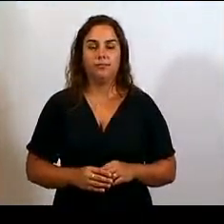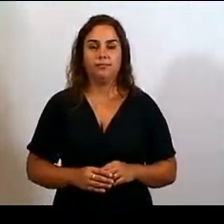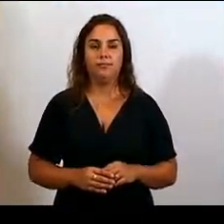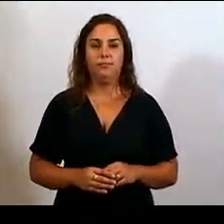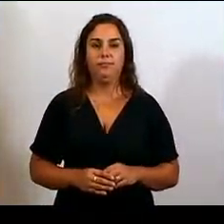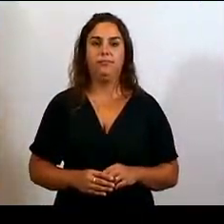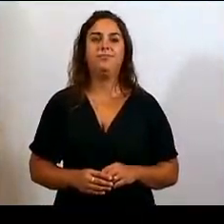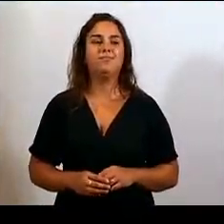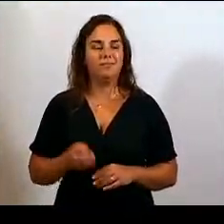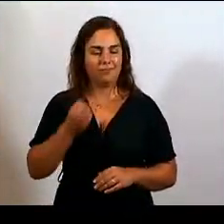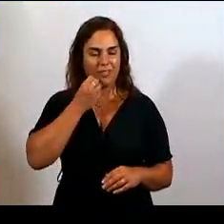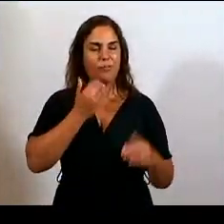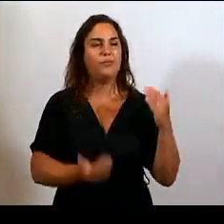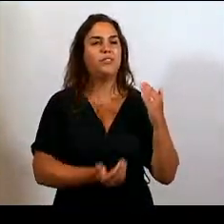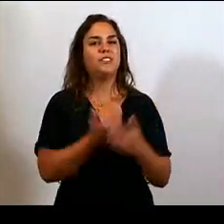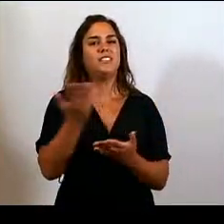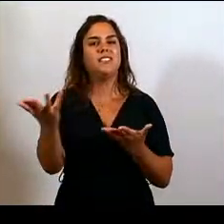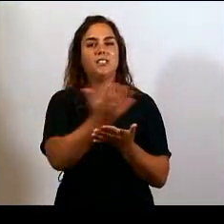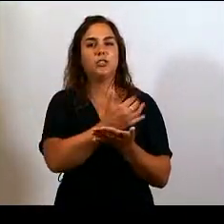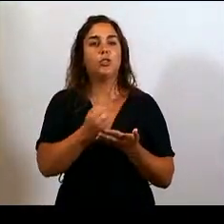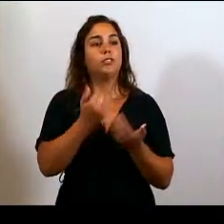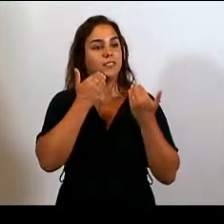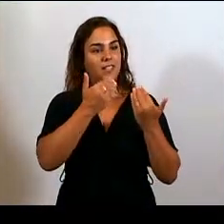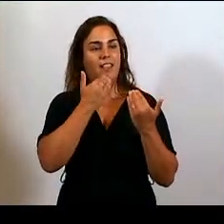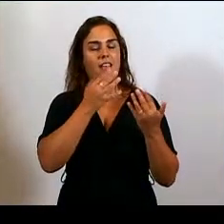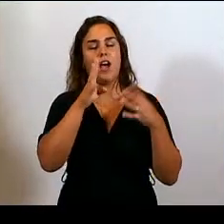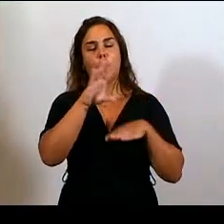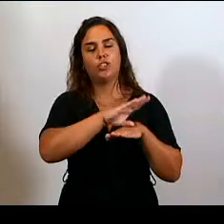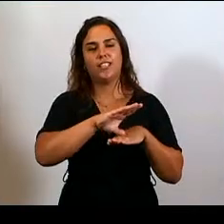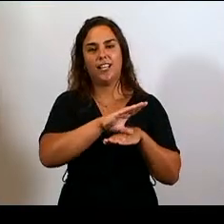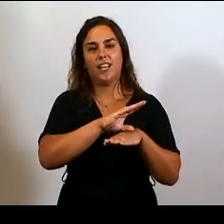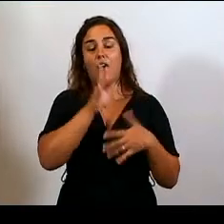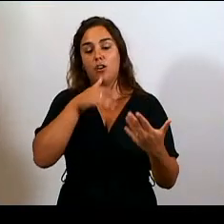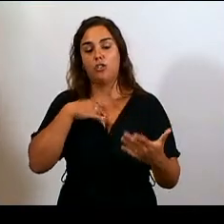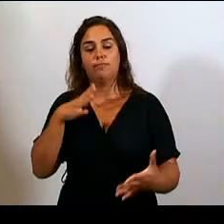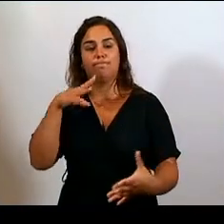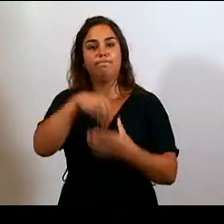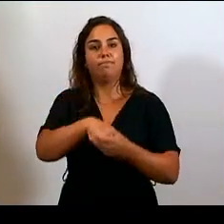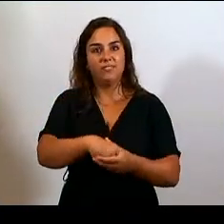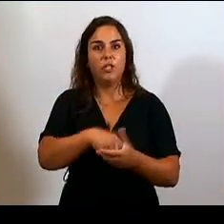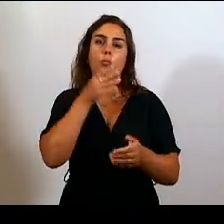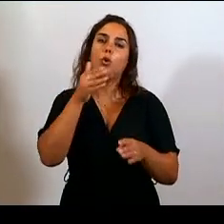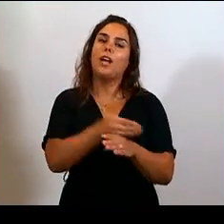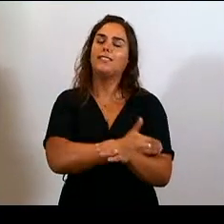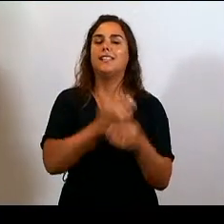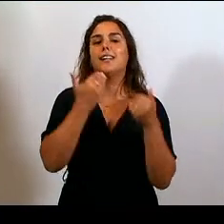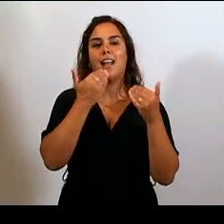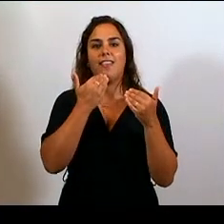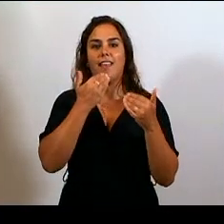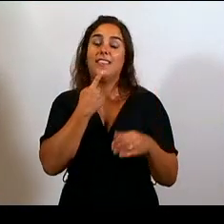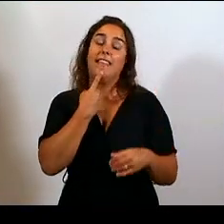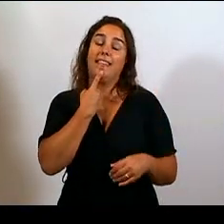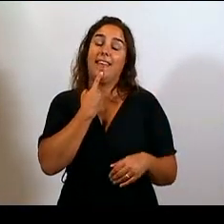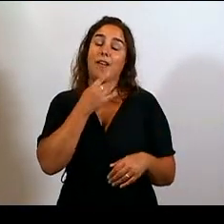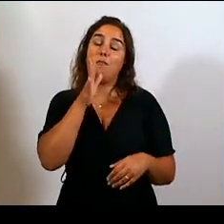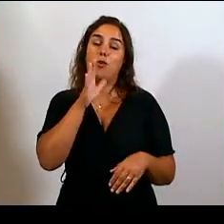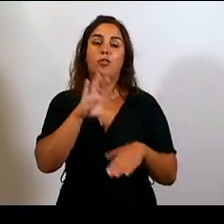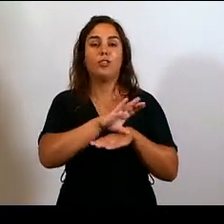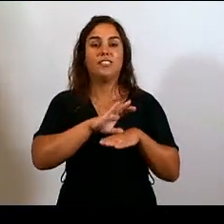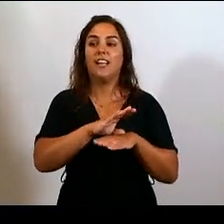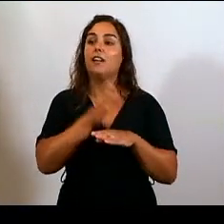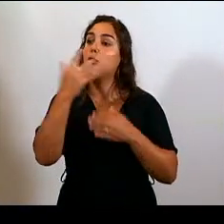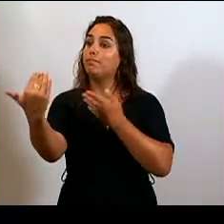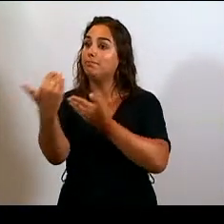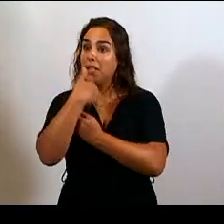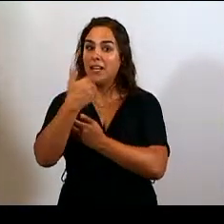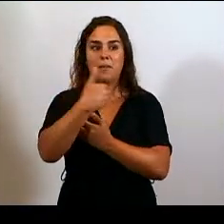Buenos días a todos. Gracias, consejera. Me uno al agradecimiento que ha manifestado la consejera por vuestra cobertura a esta rueda de prensa